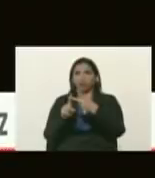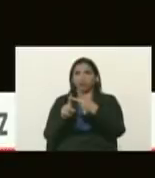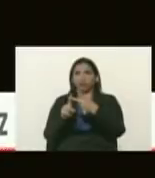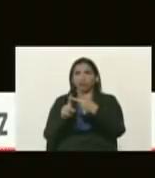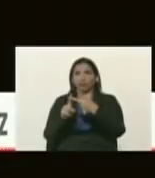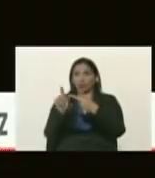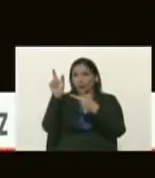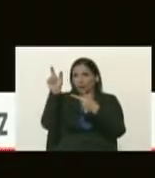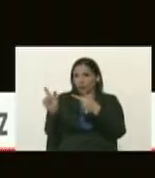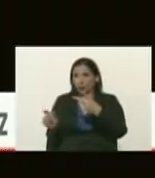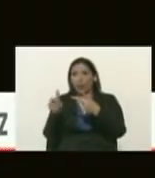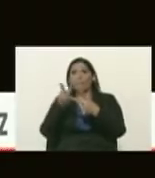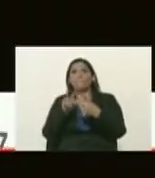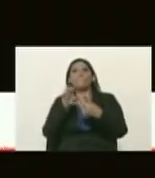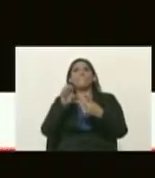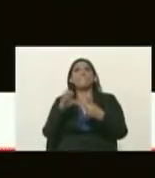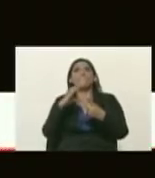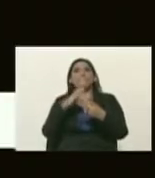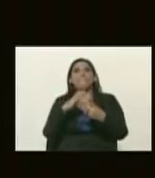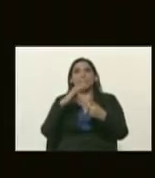el señor Carlos Vecchio,